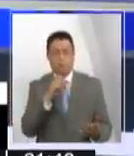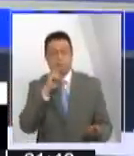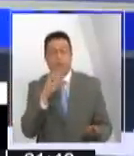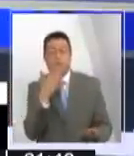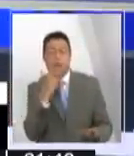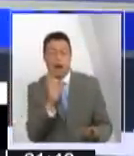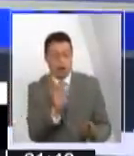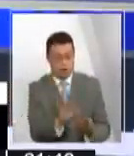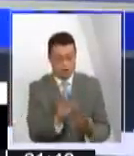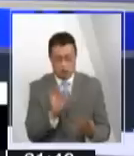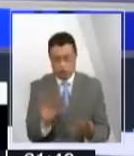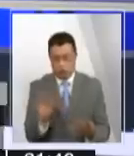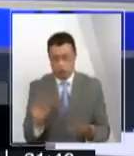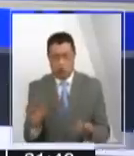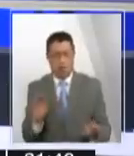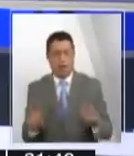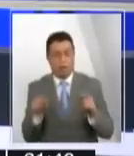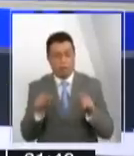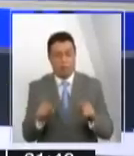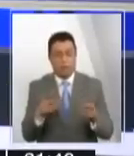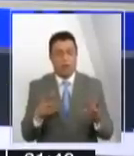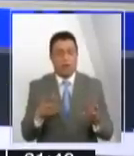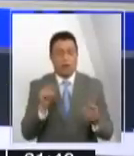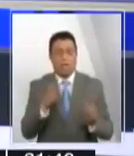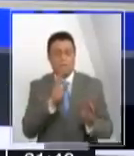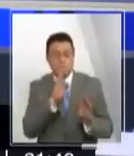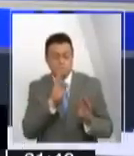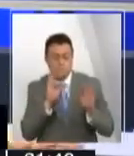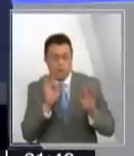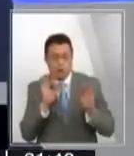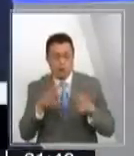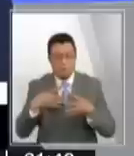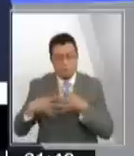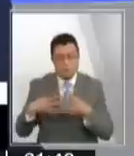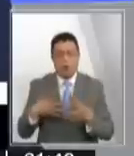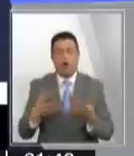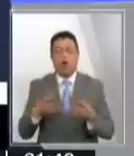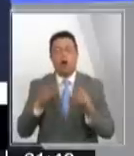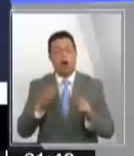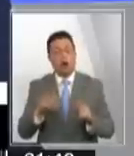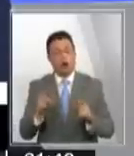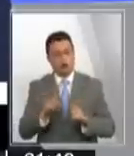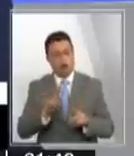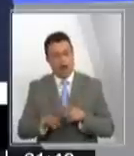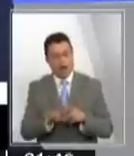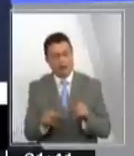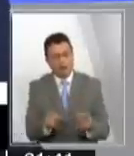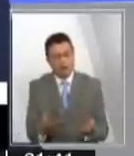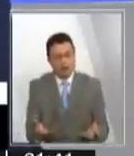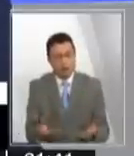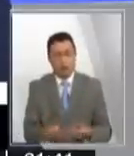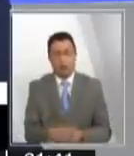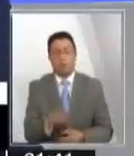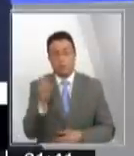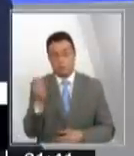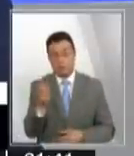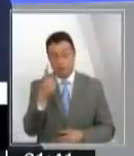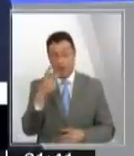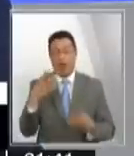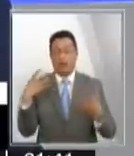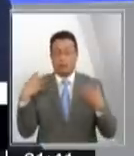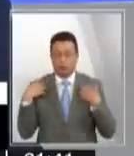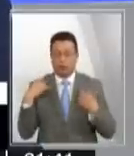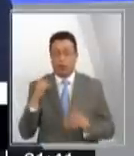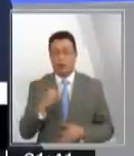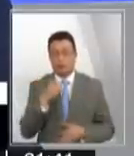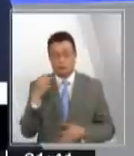cuál cumple con la prueba de la blancura. Pero uno pregunta si eso no se pero hace. Pero es que la primera responsabilidad siempre